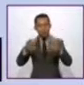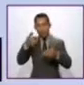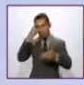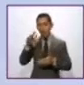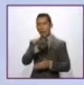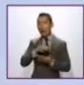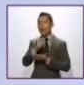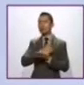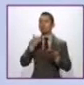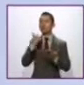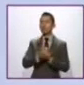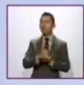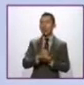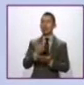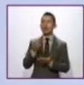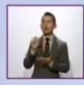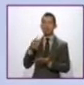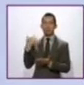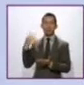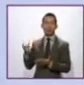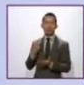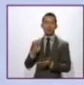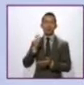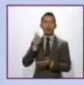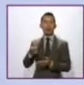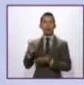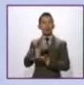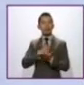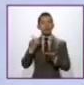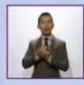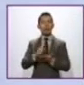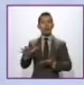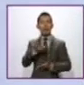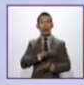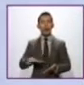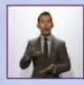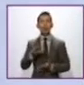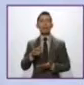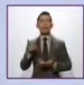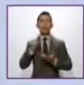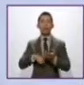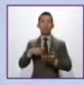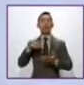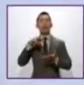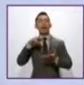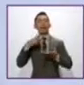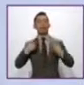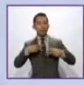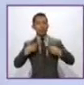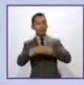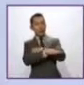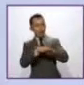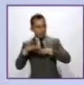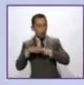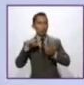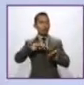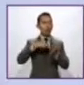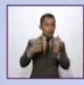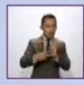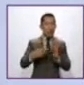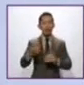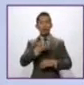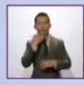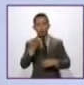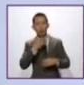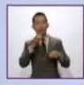urbanismo, ondeando en mi pregunta pasada, ondeando, hay que buscar en nuestros arquitectos, hay que buscar en los ingenieros de nuestras escuelas,